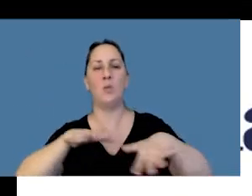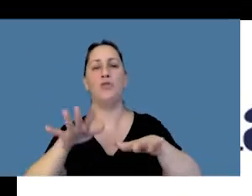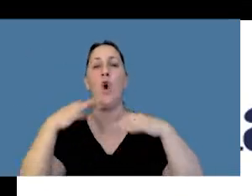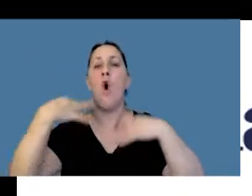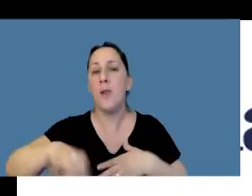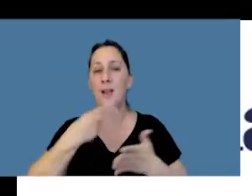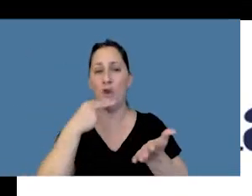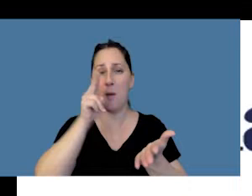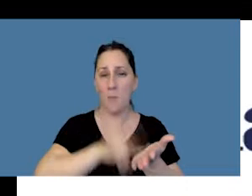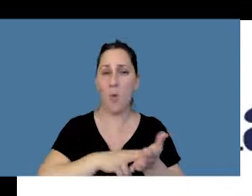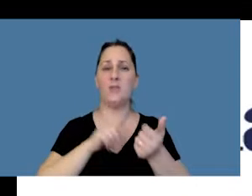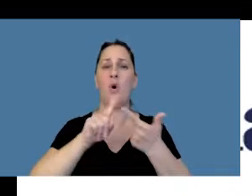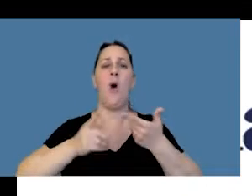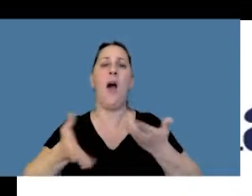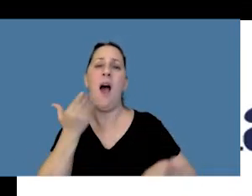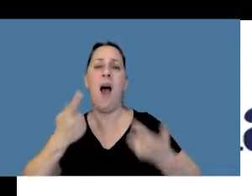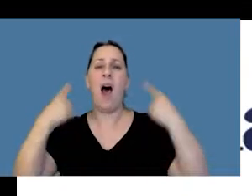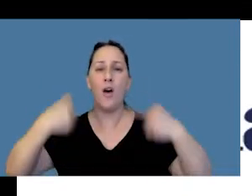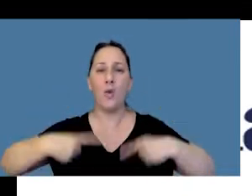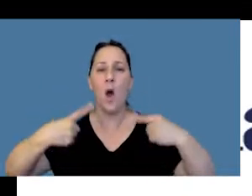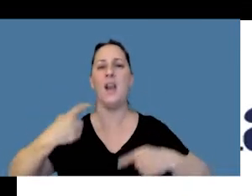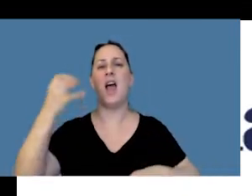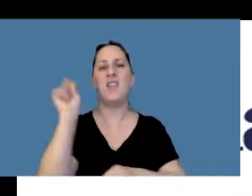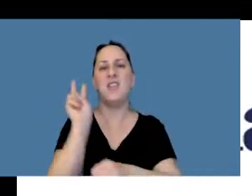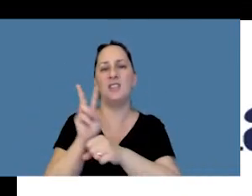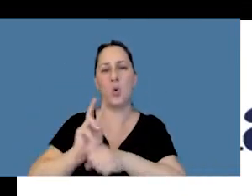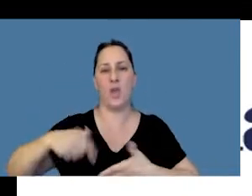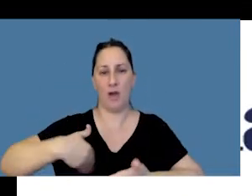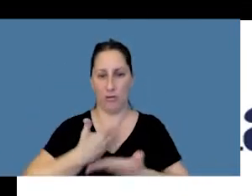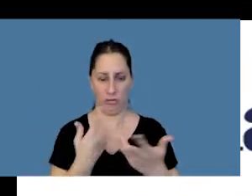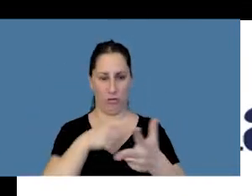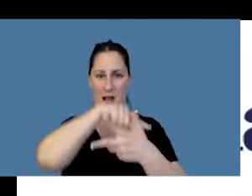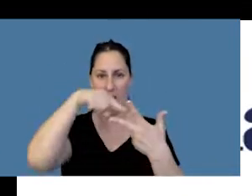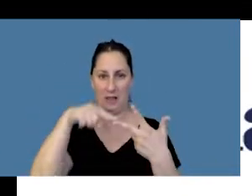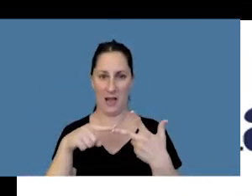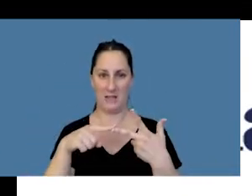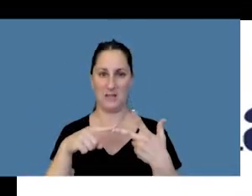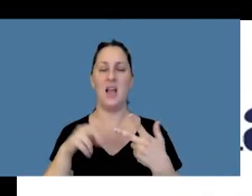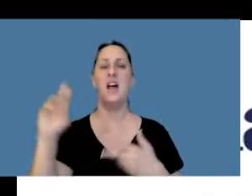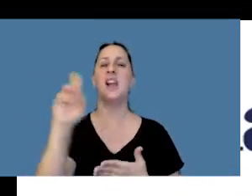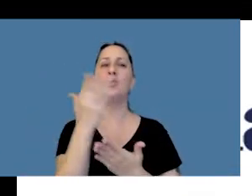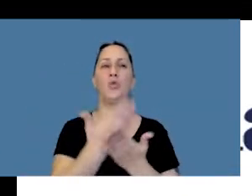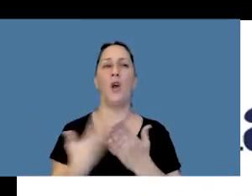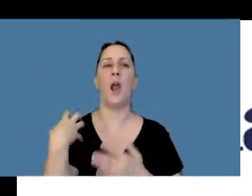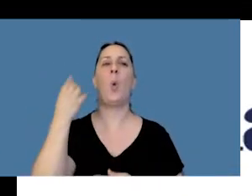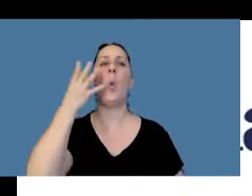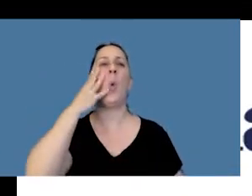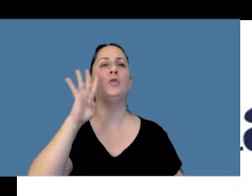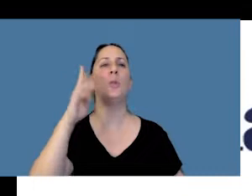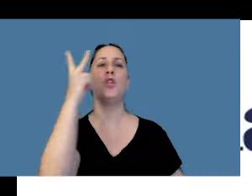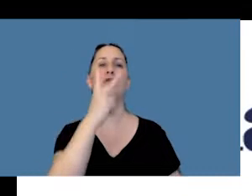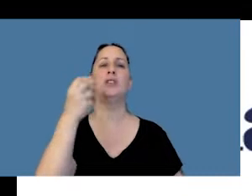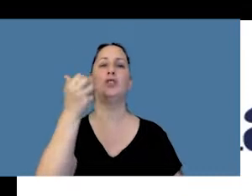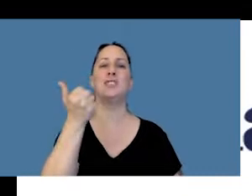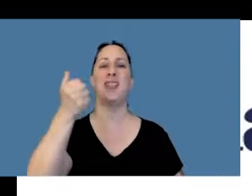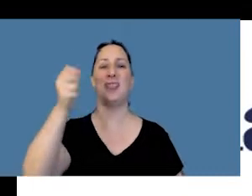impositivas, aduaneras y de seguridad social, que estamos hablando de la Resolución General